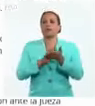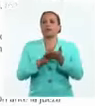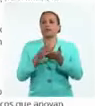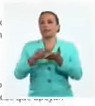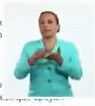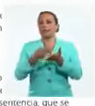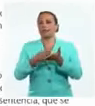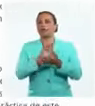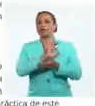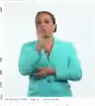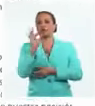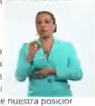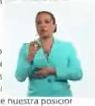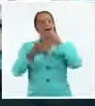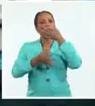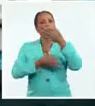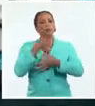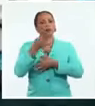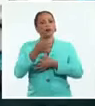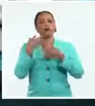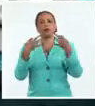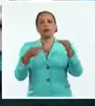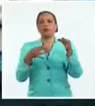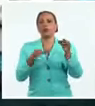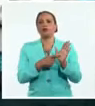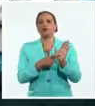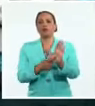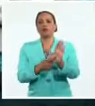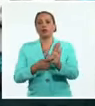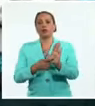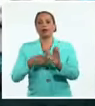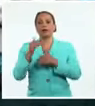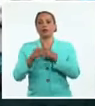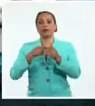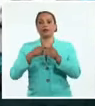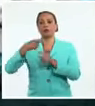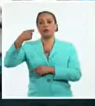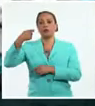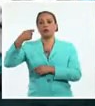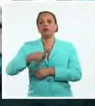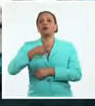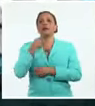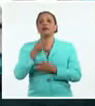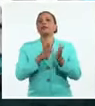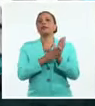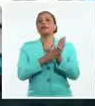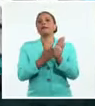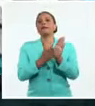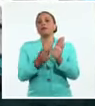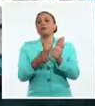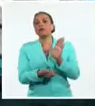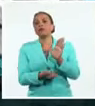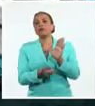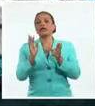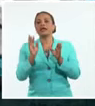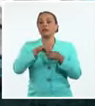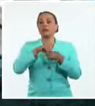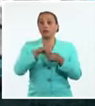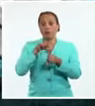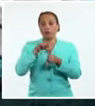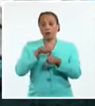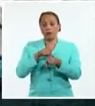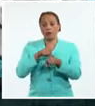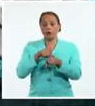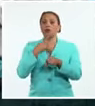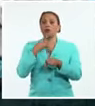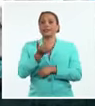Martínez. Declaró también que documentos mostrados durante el proceso dan fe de que el fondo buitre, intencionalmente en un momento tan delicado